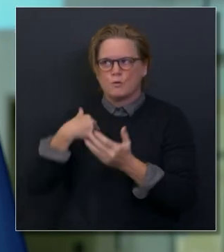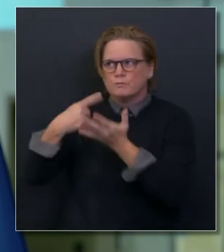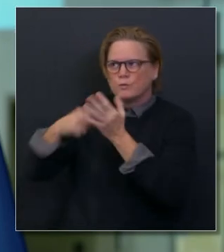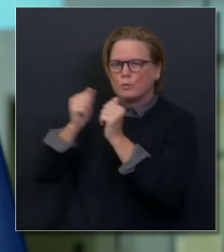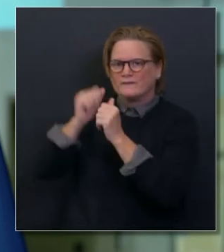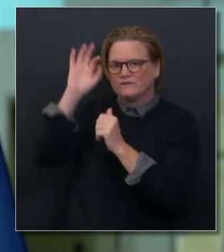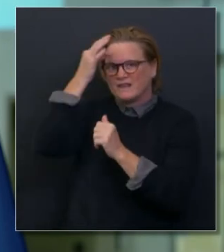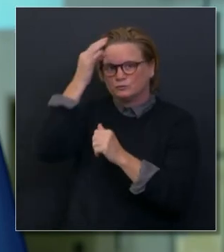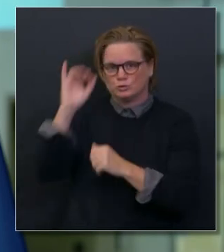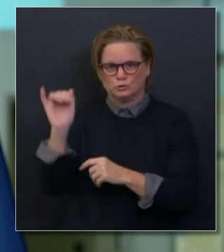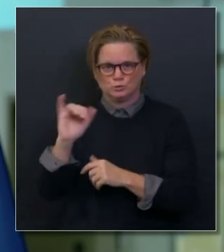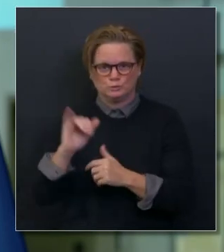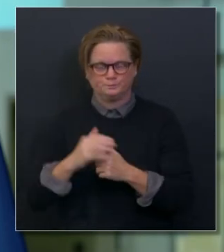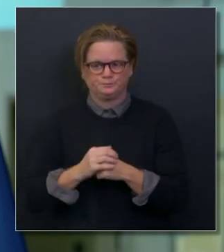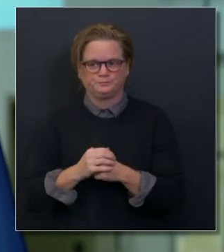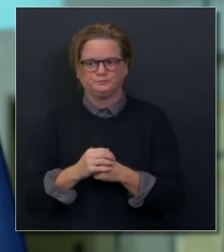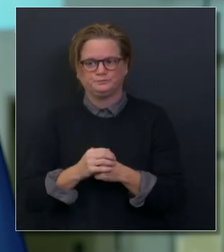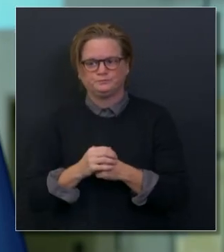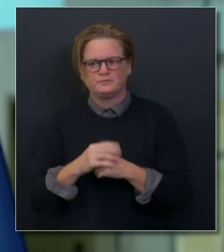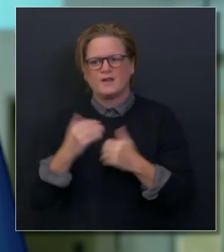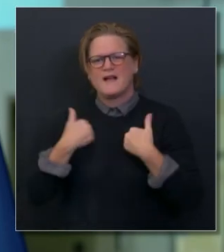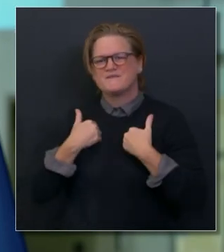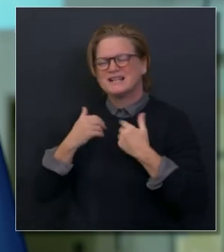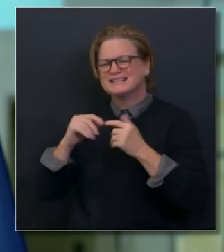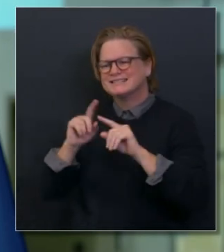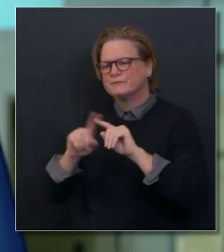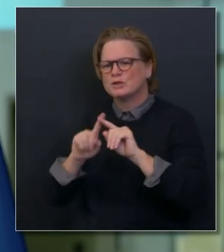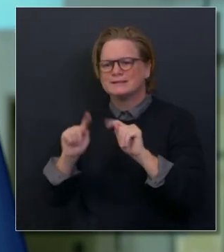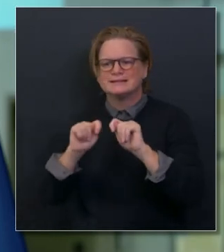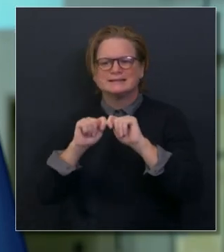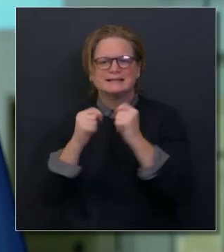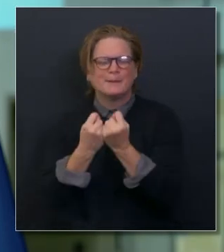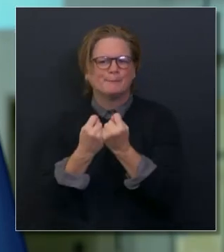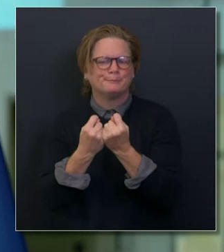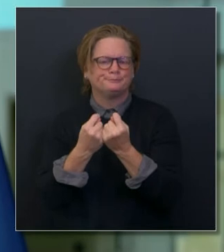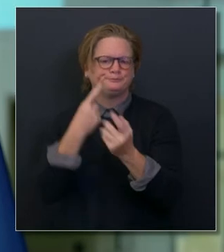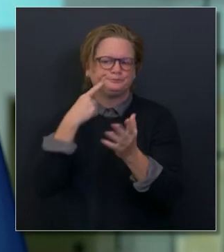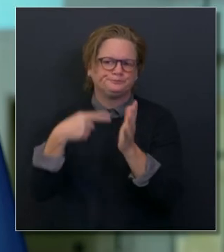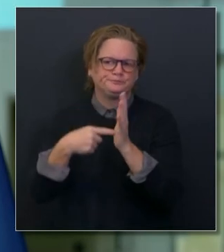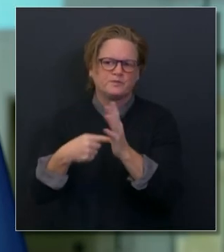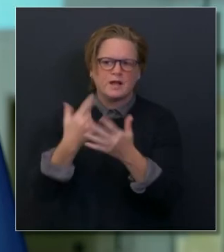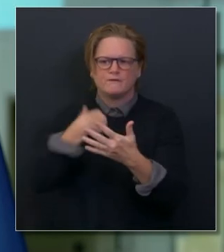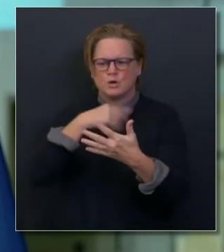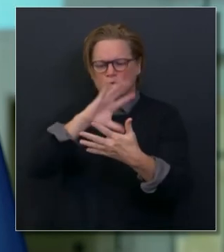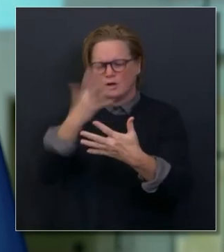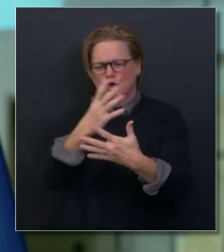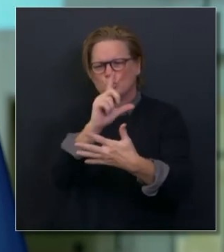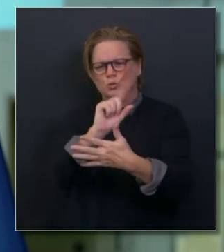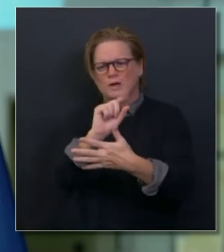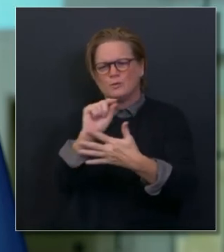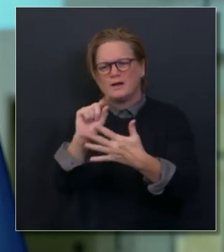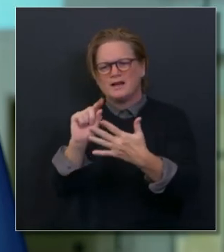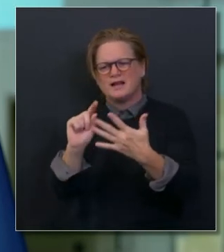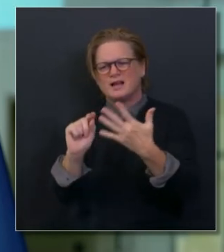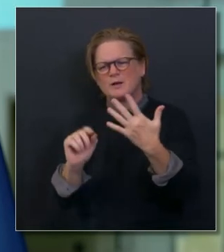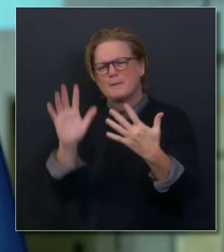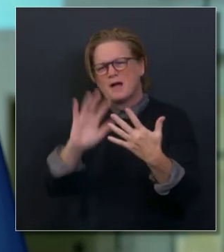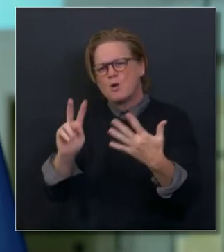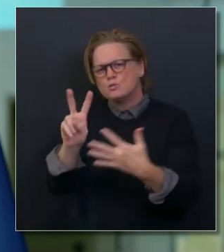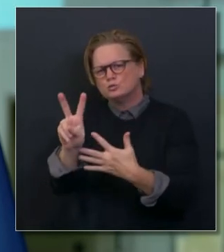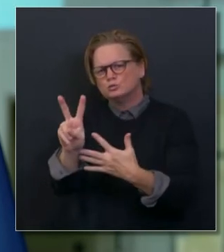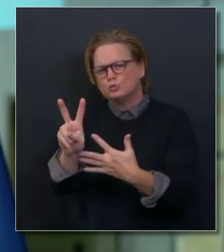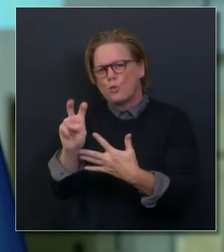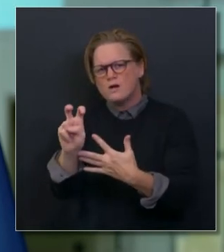para 10 equipos de 20 de personal. Y esta petición está pendiente.